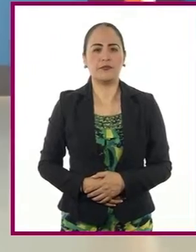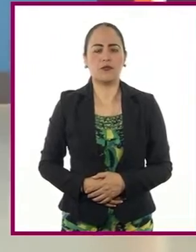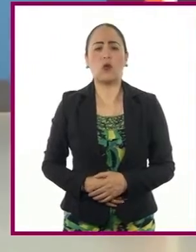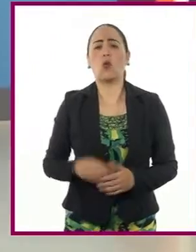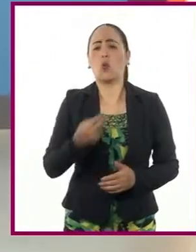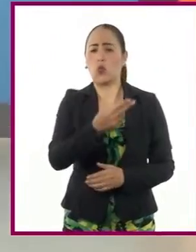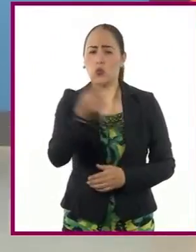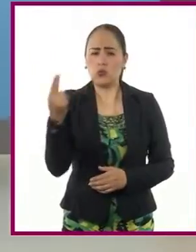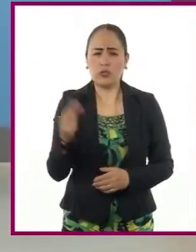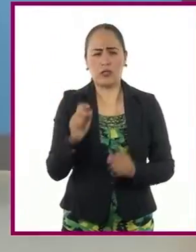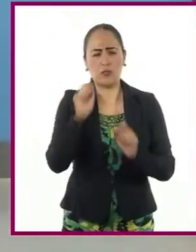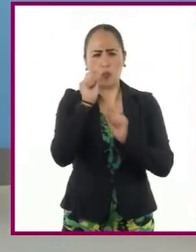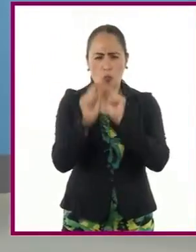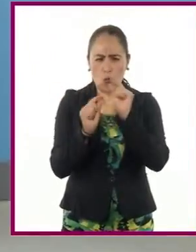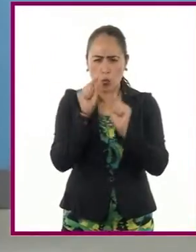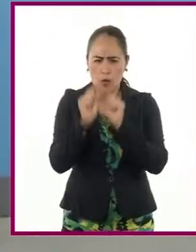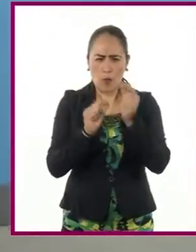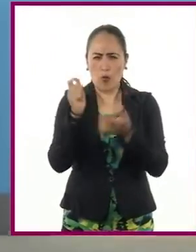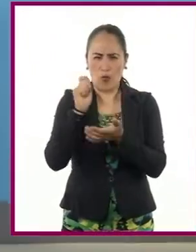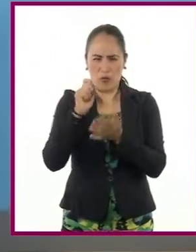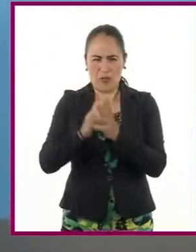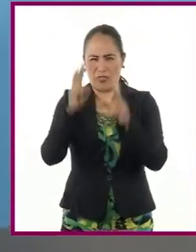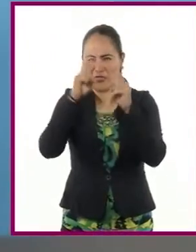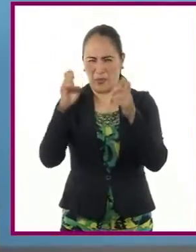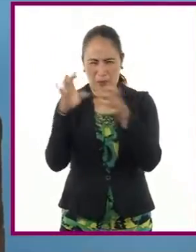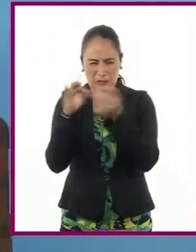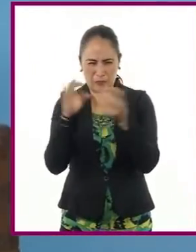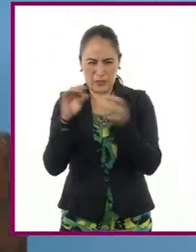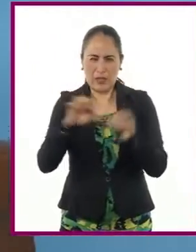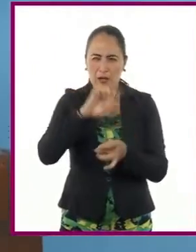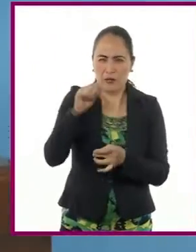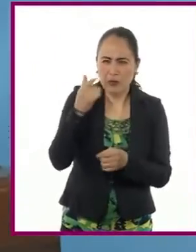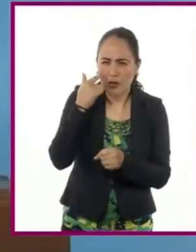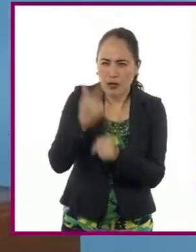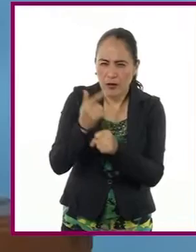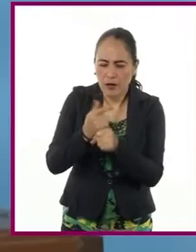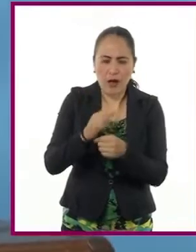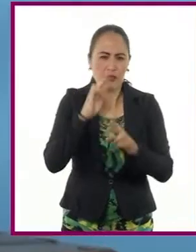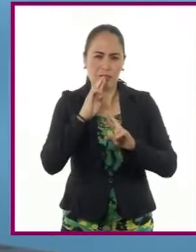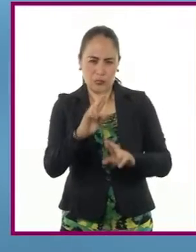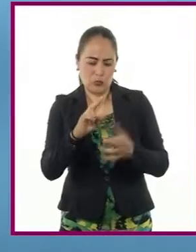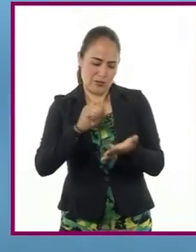Conforme se vaya desarrollando el tema, contéstenlas en su cuaderno.